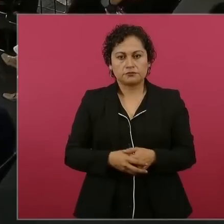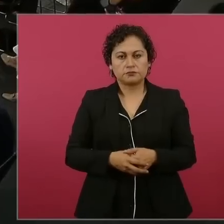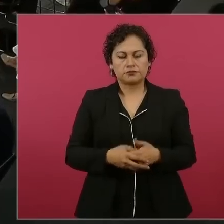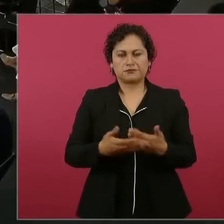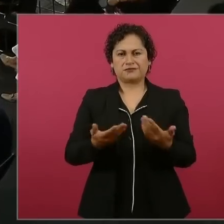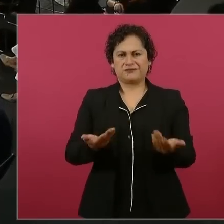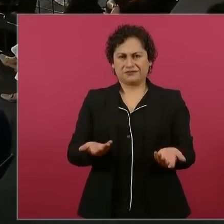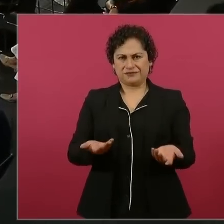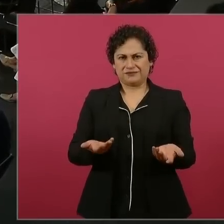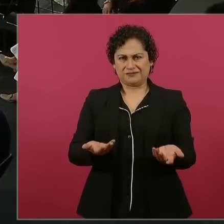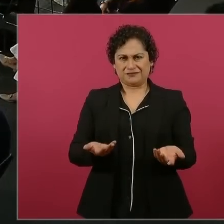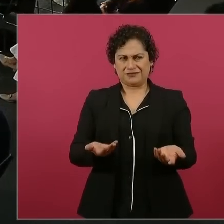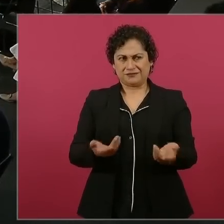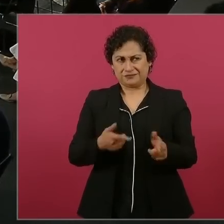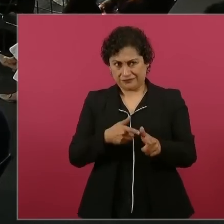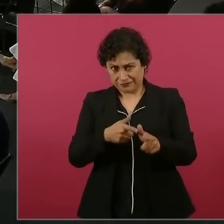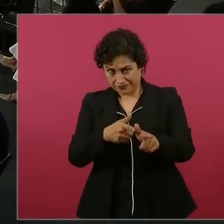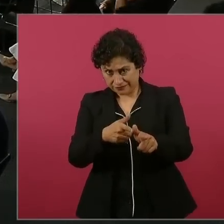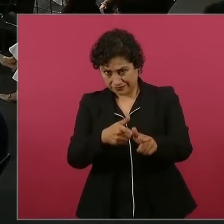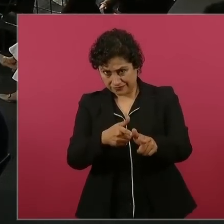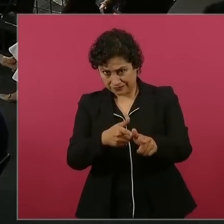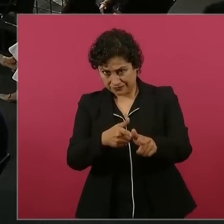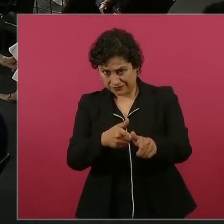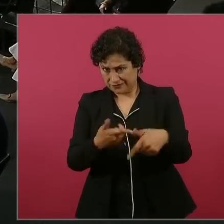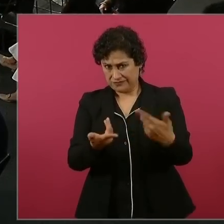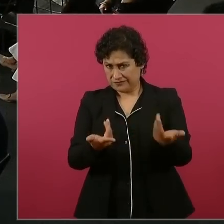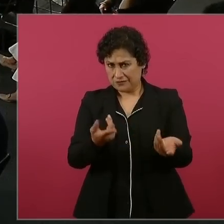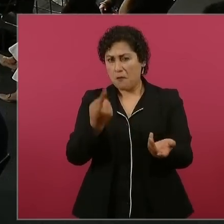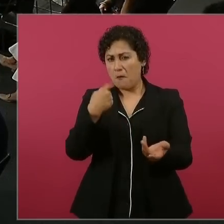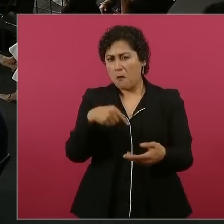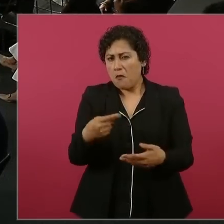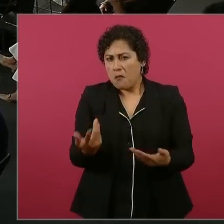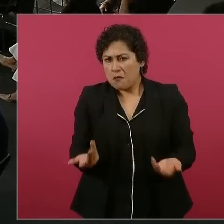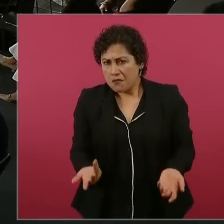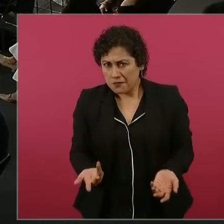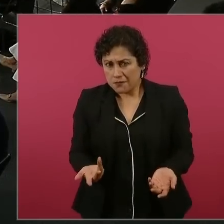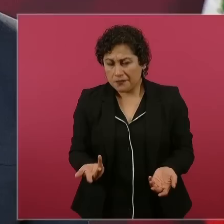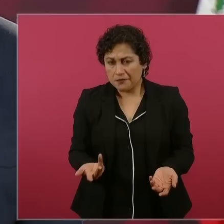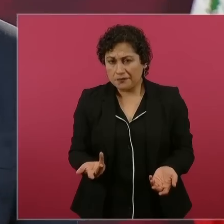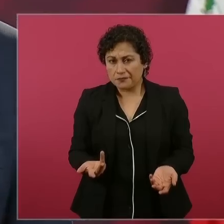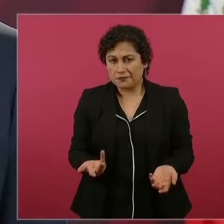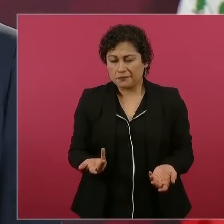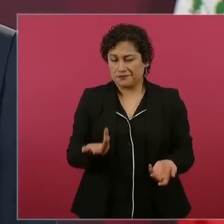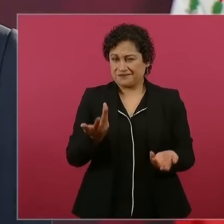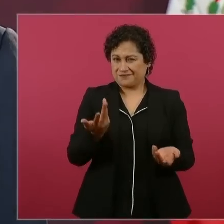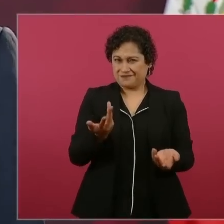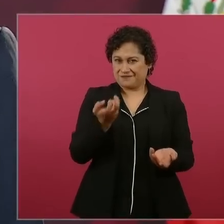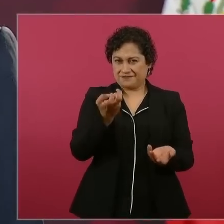¿Y por qué mantener la concesión? O sea, es